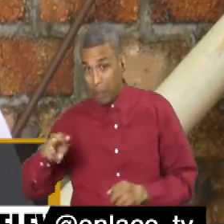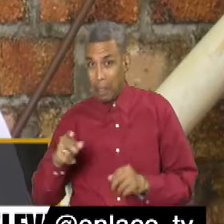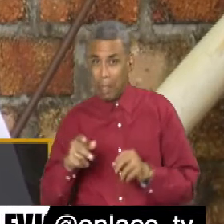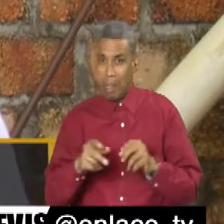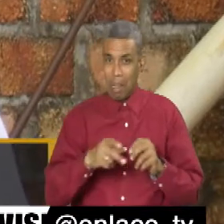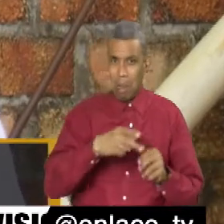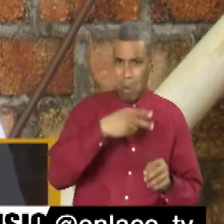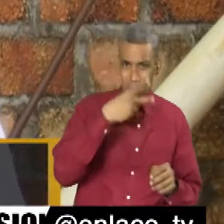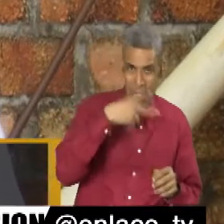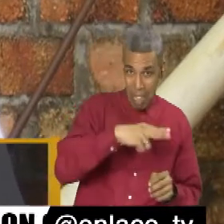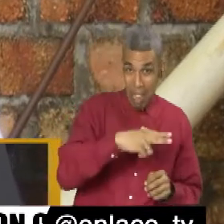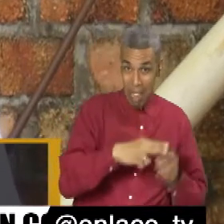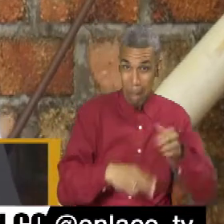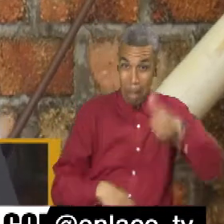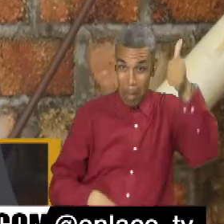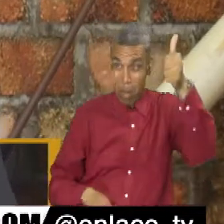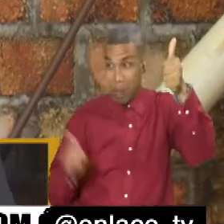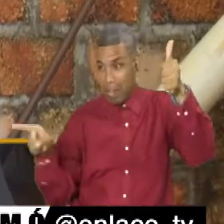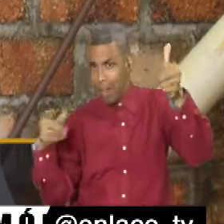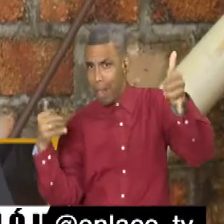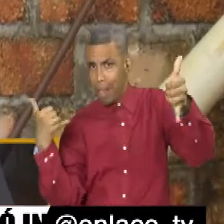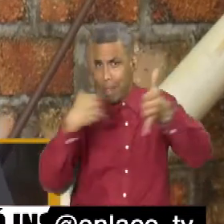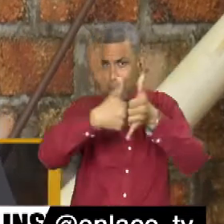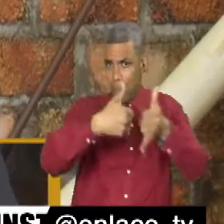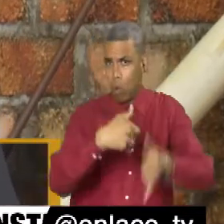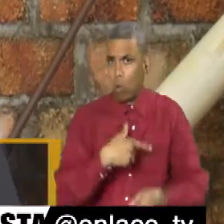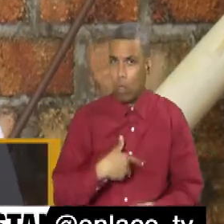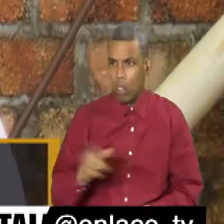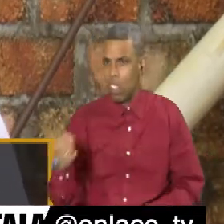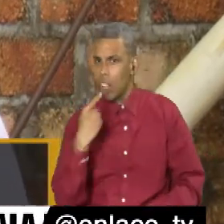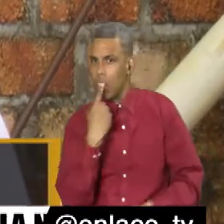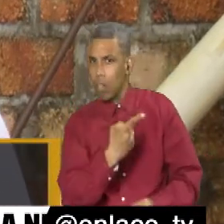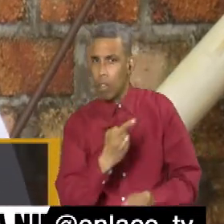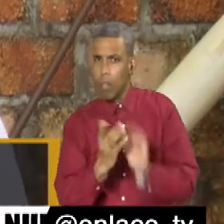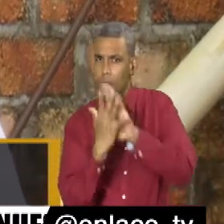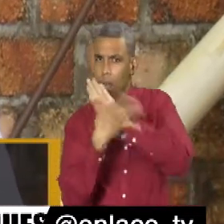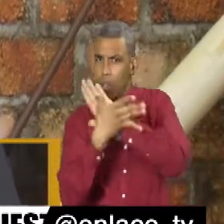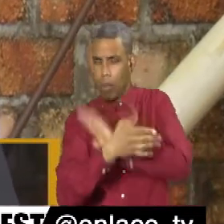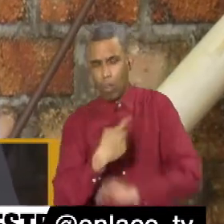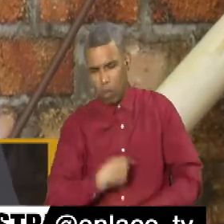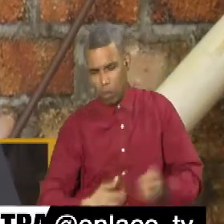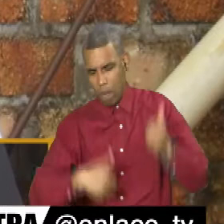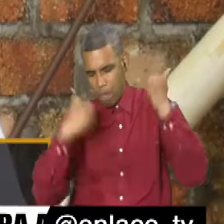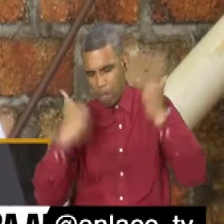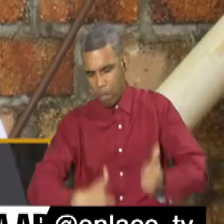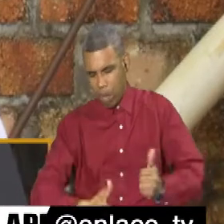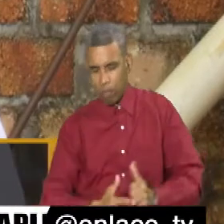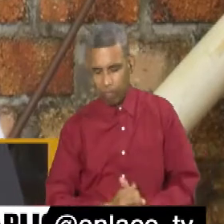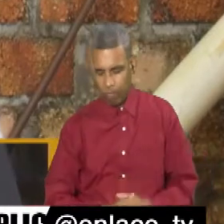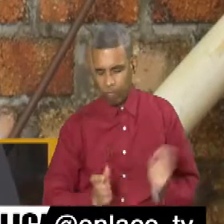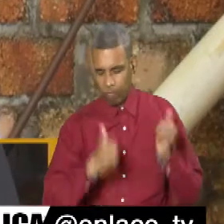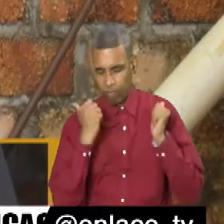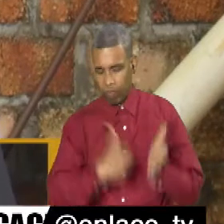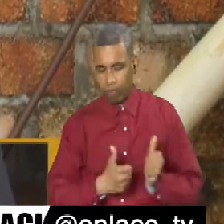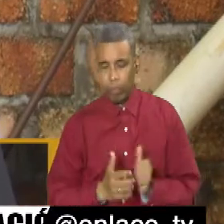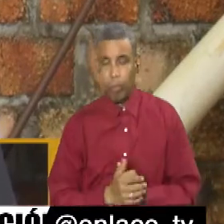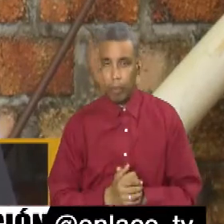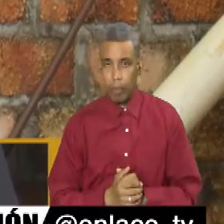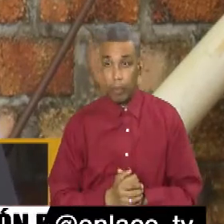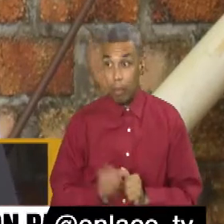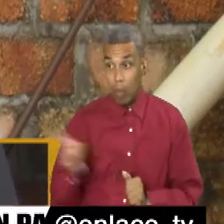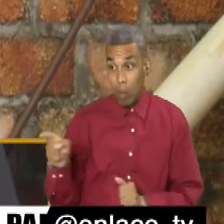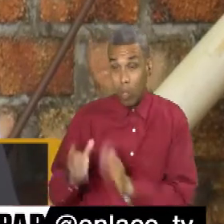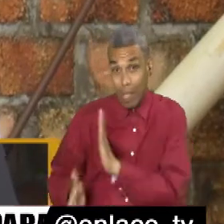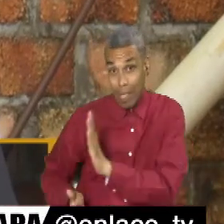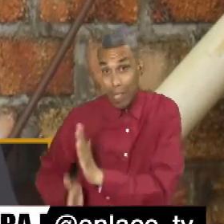donde otra persona que ella dice que es la segunda mamá. Yo quiero decirle a esa señora, a esa persona, que si realmente se